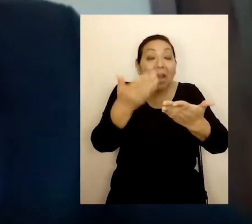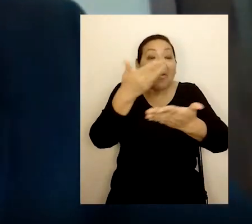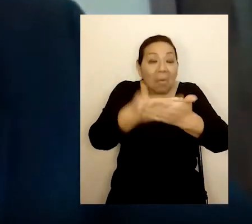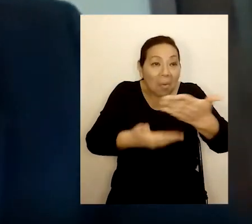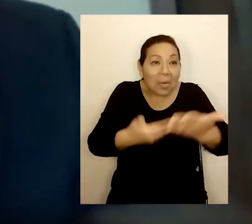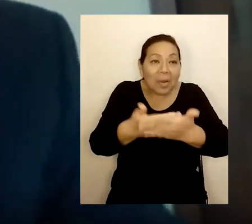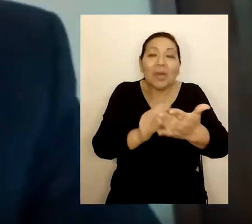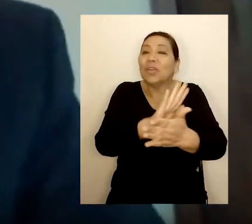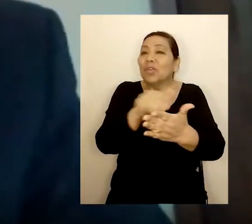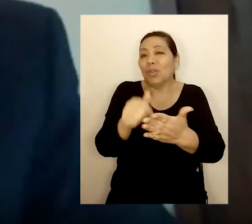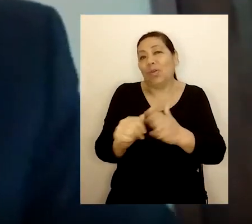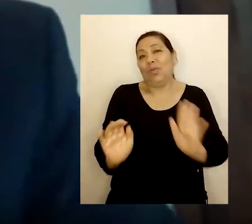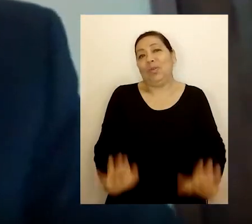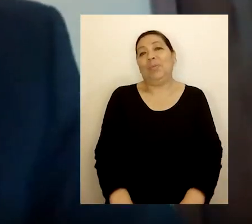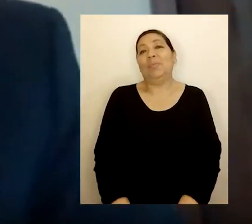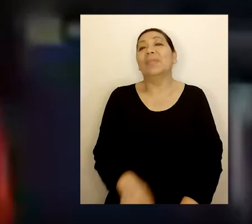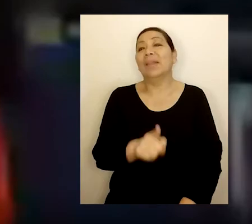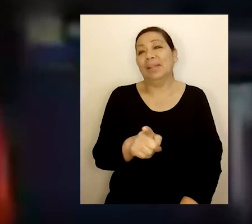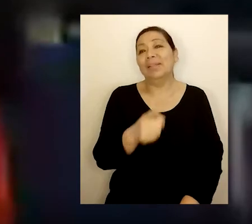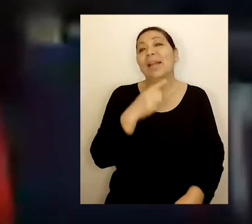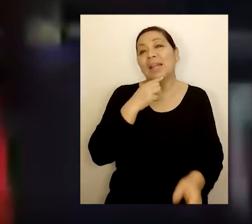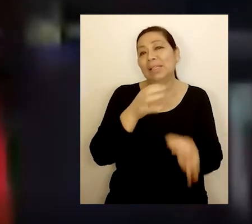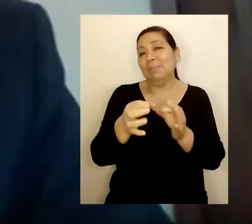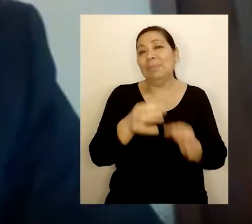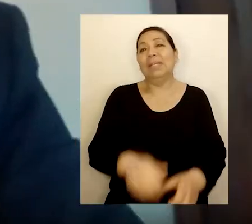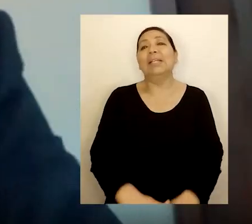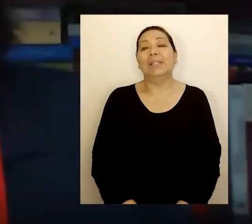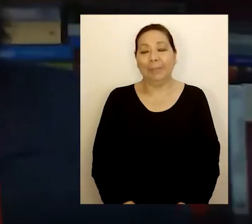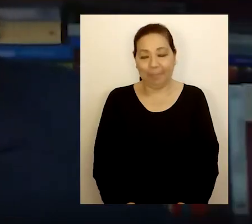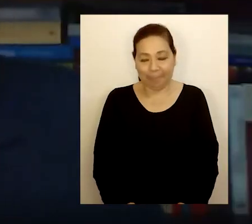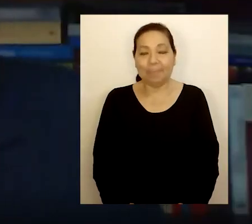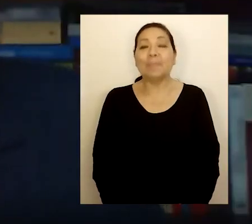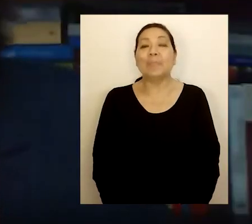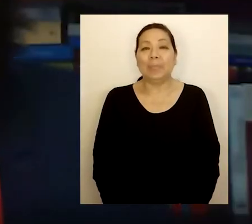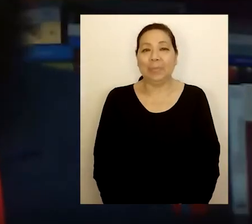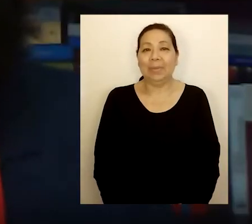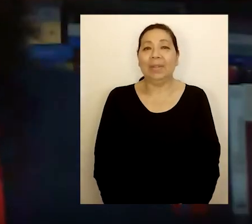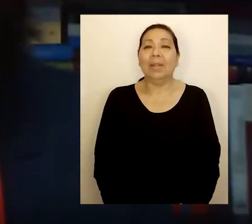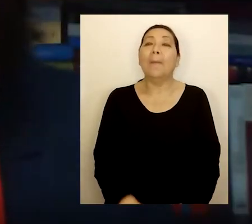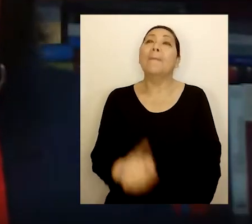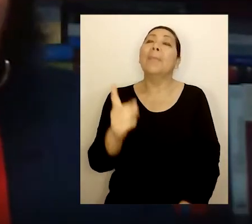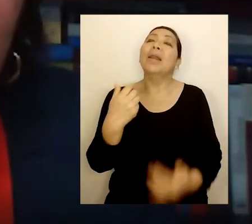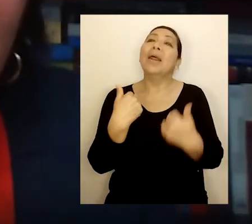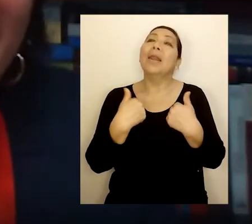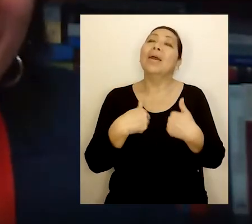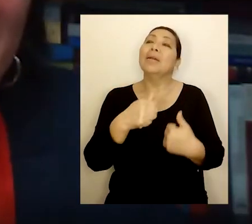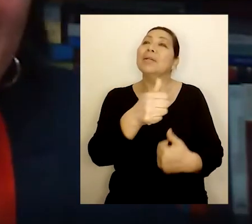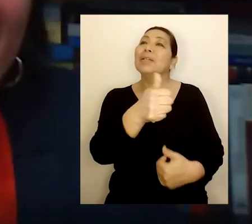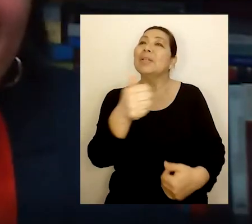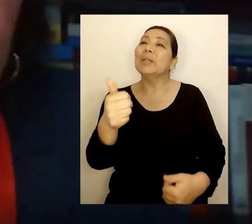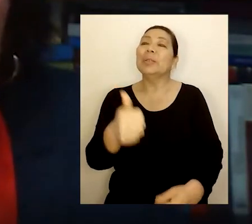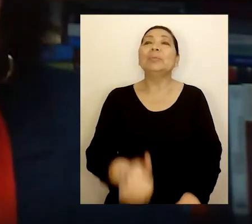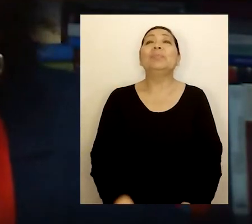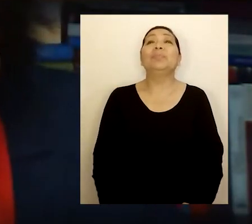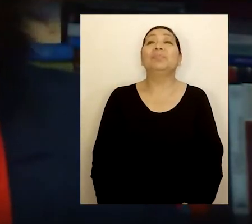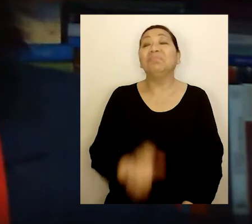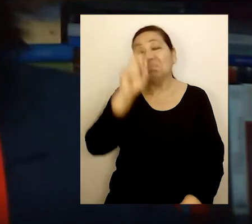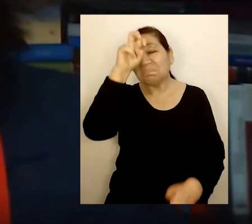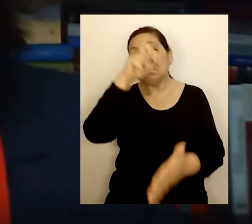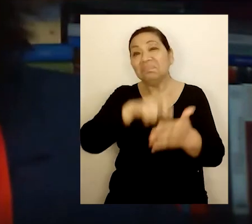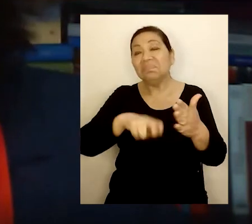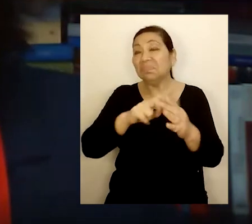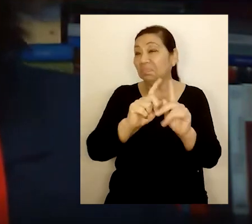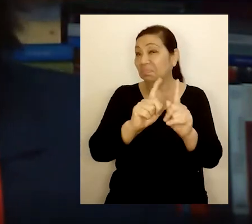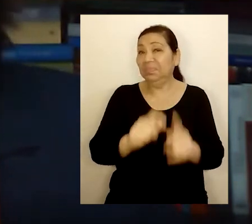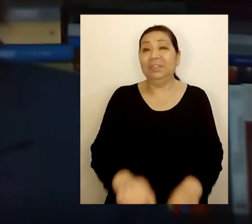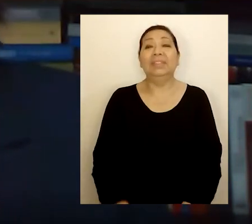fierro, ladrillo, cemento. Esa sería la explicación, doctora. Ya, perfecto. Para el abogado de la parte demandante, ¿no? Su